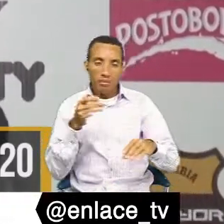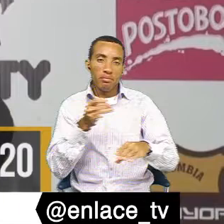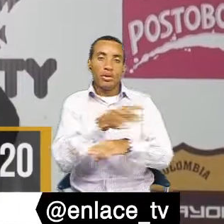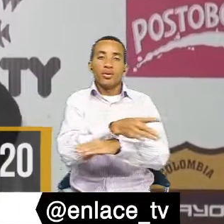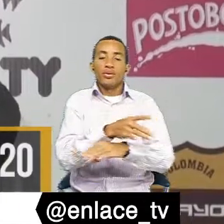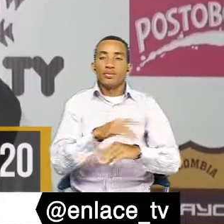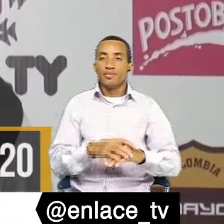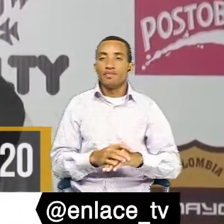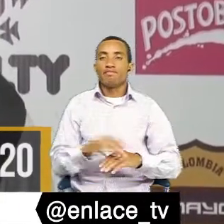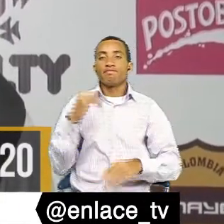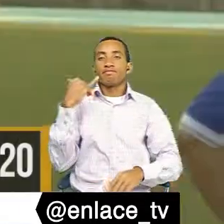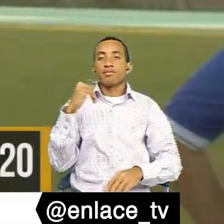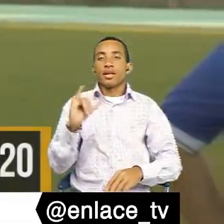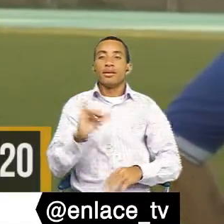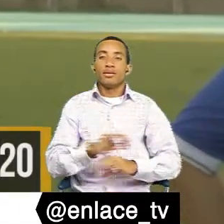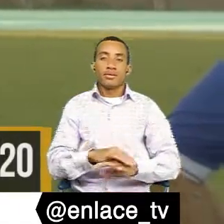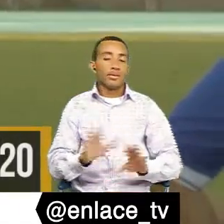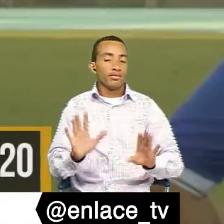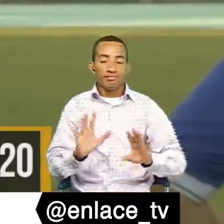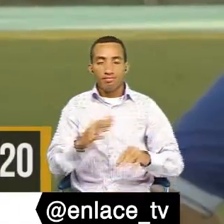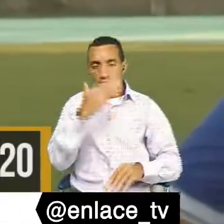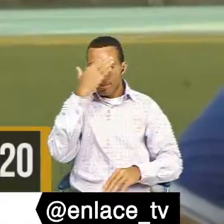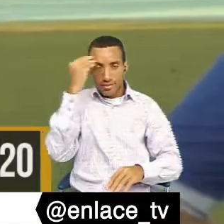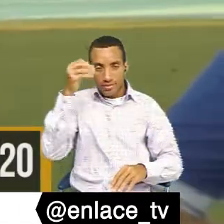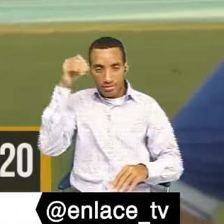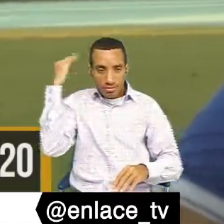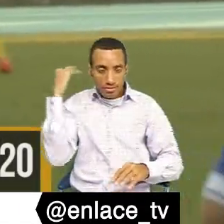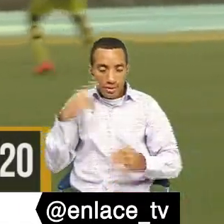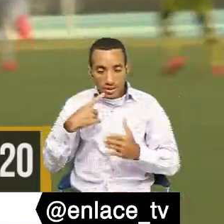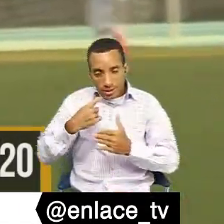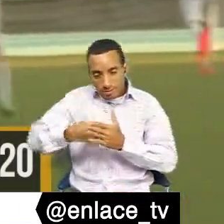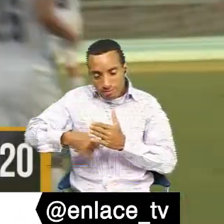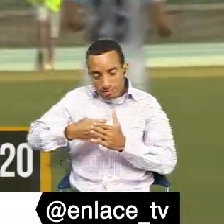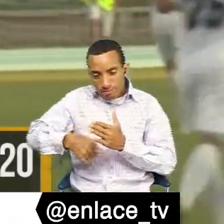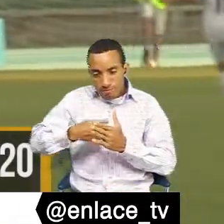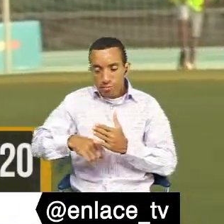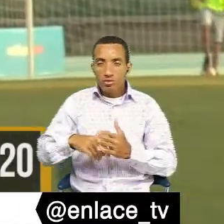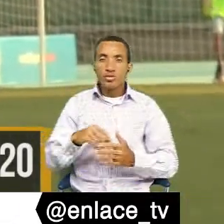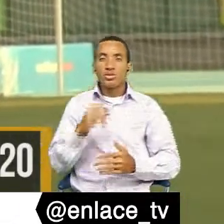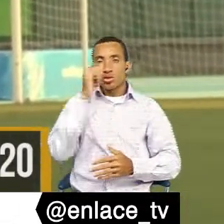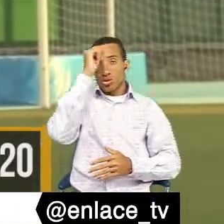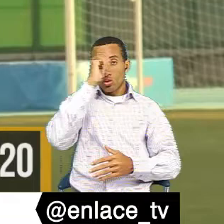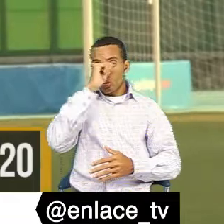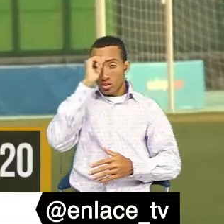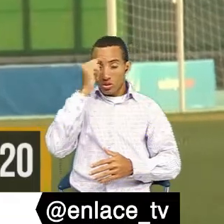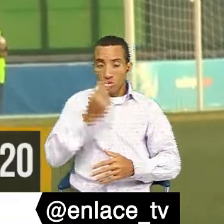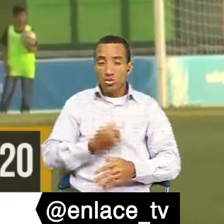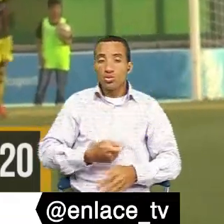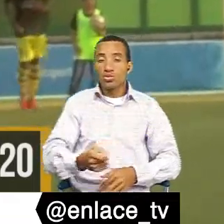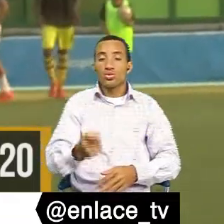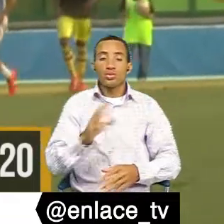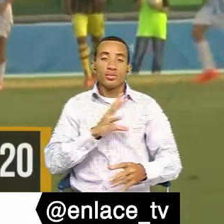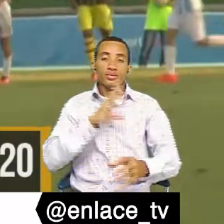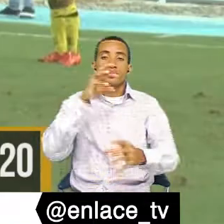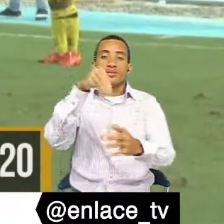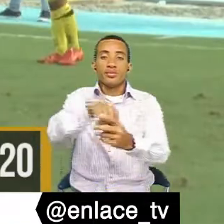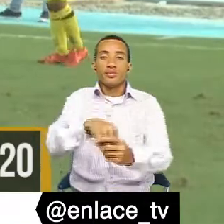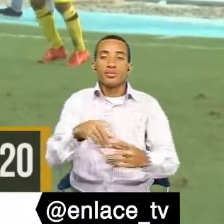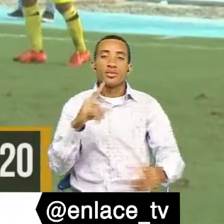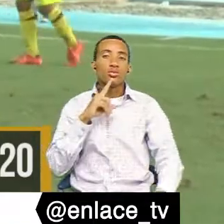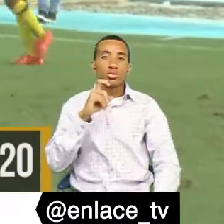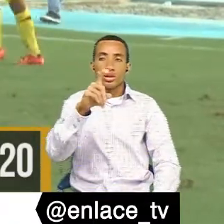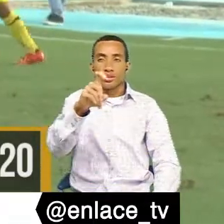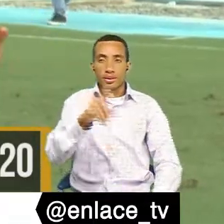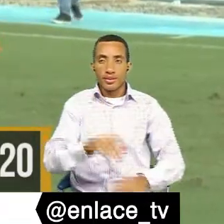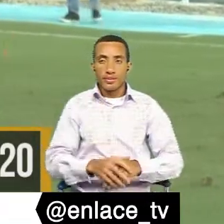Sin embargo, ya es pasar la página, corregir las cosas que hay que corregir y ya pensar en el día domingo, el partido de vuelta a Bucaramanga, ¿no? El